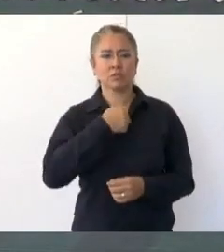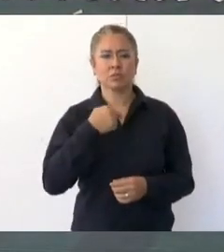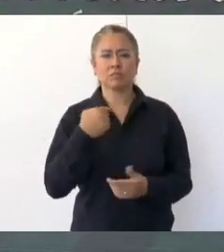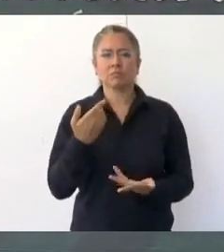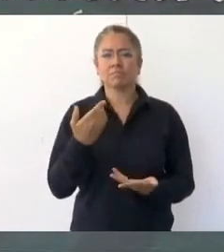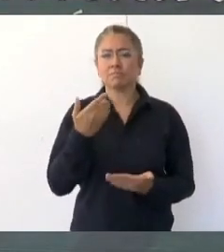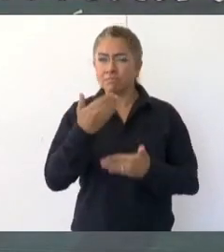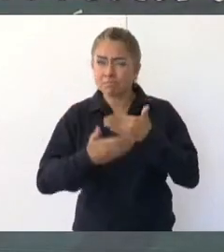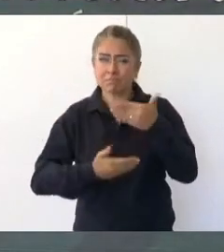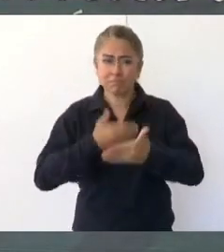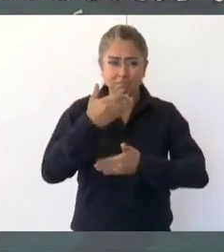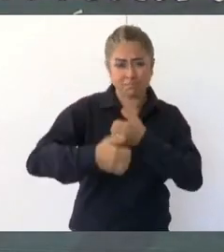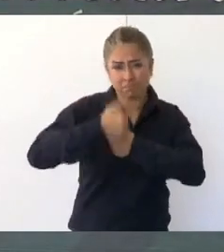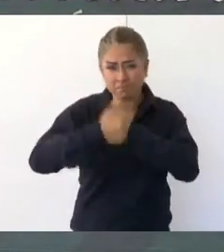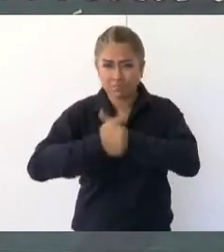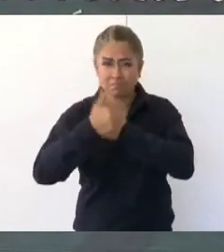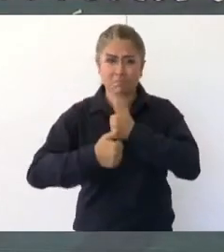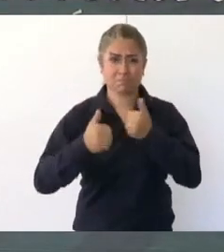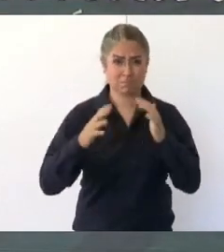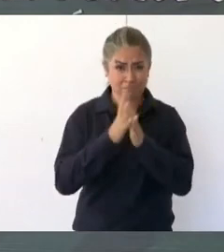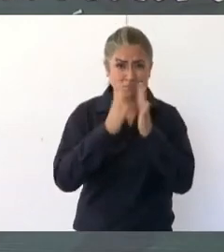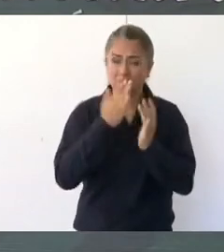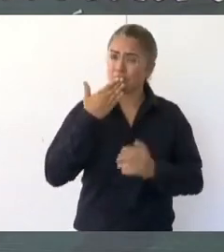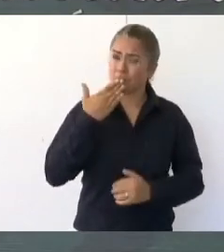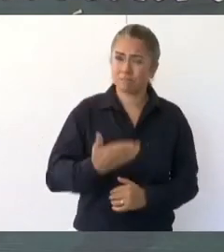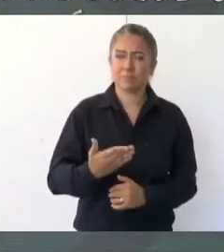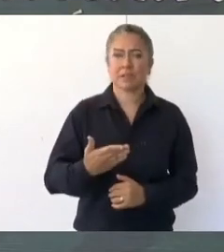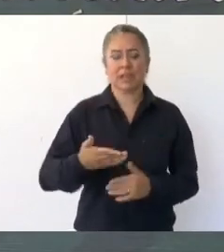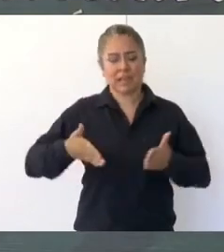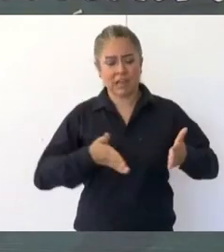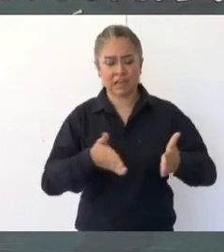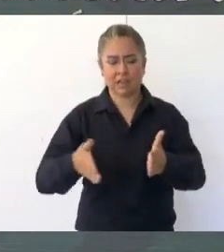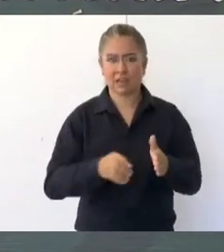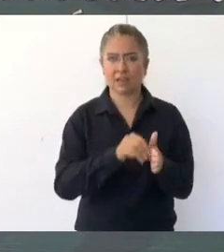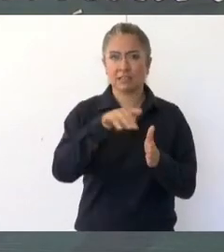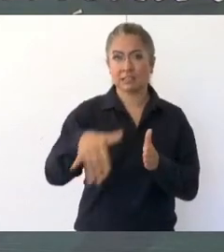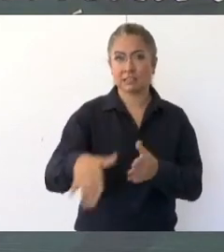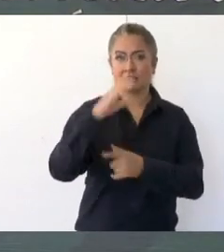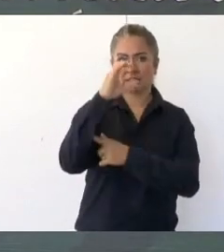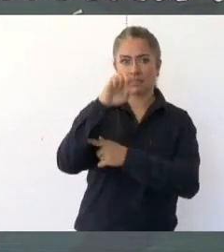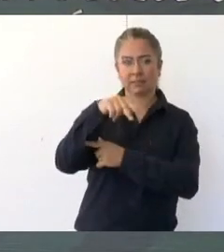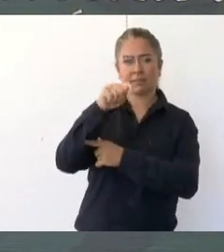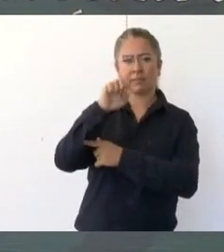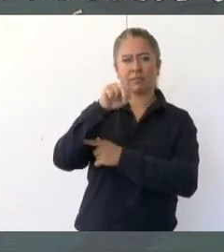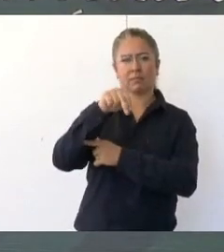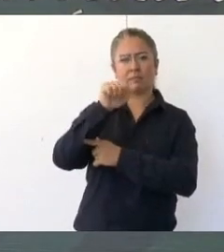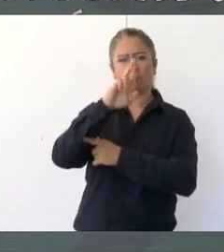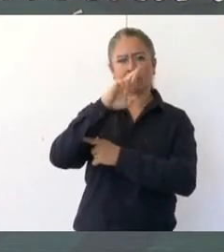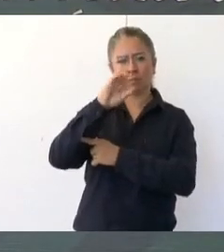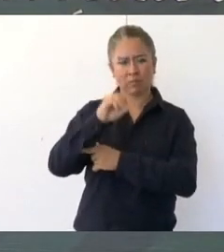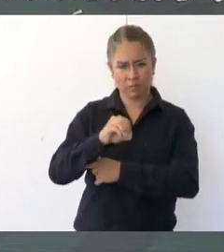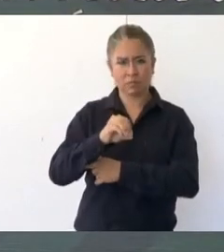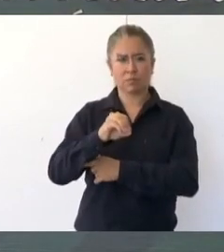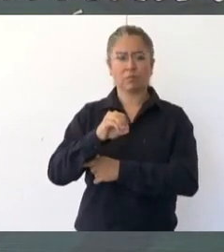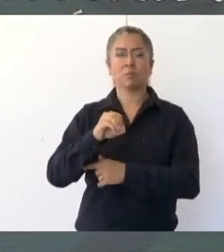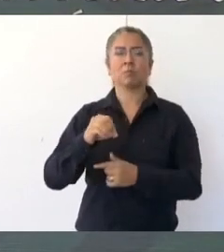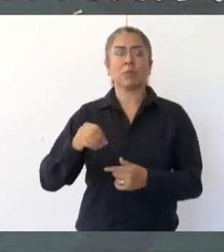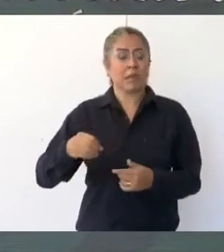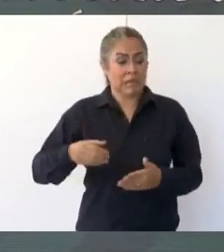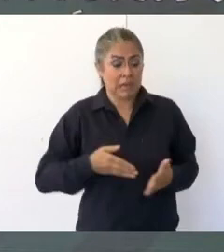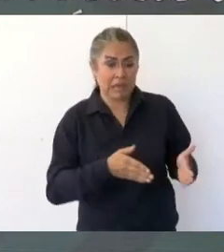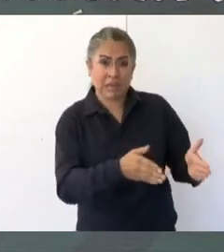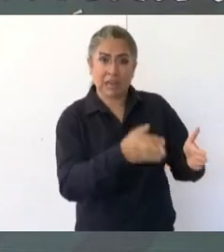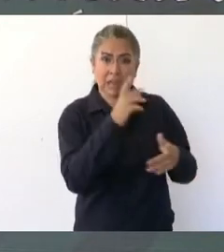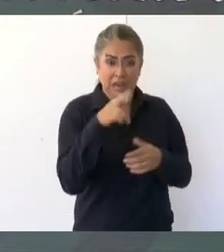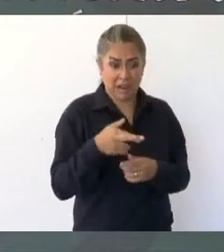productiva, competitiva y sustentable. El Canal Centenario y finalmente el Distrito de Riego Alejandro Gascón Mercado